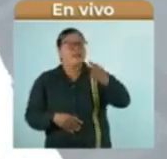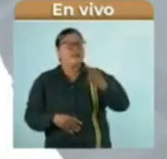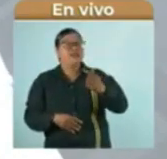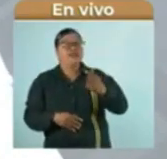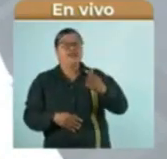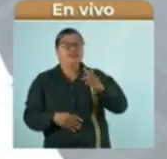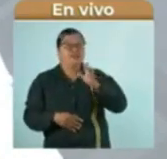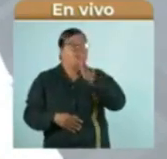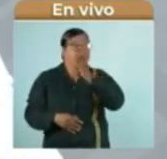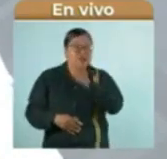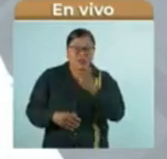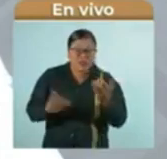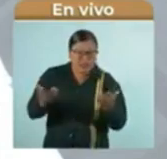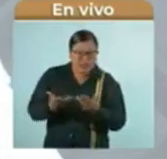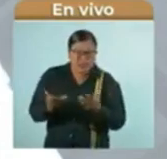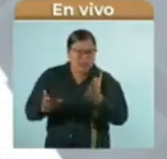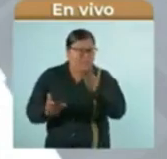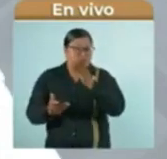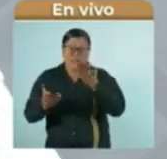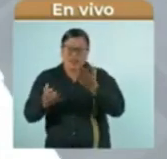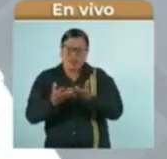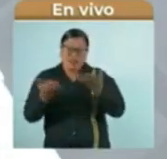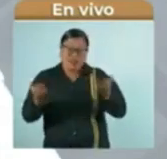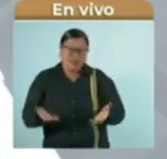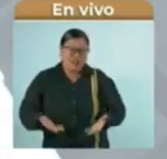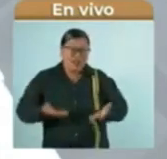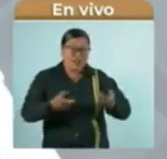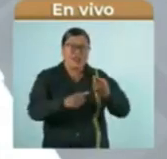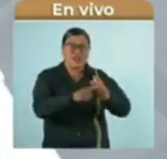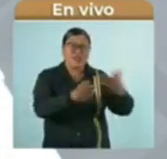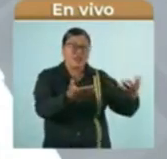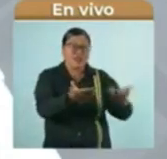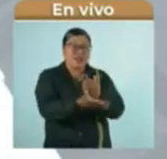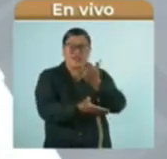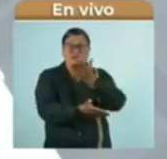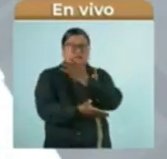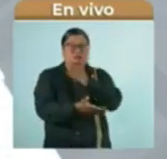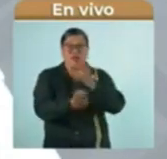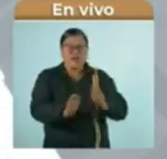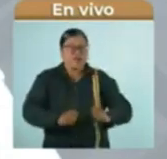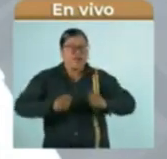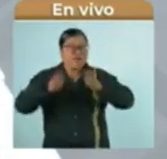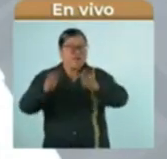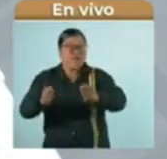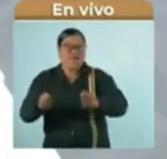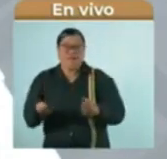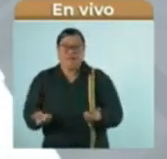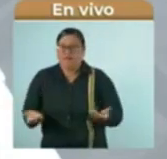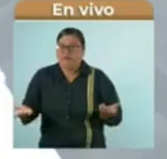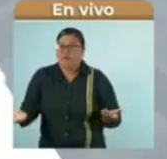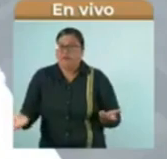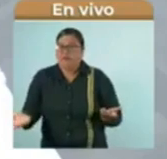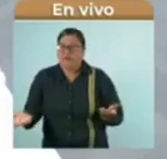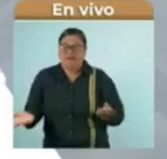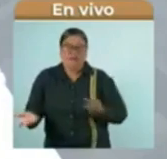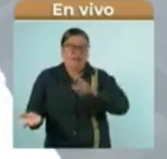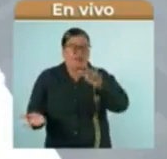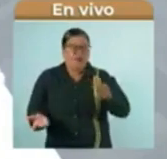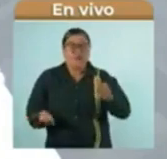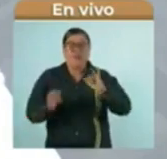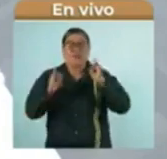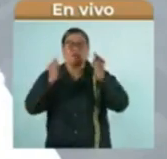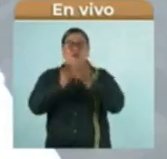las puede ejecutar no le puede entregar la Tierra al pueblo que ganó entonces recurre a la junta de